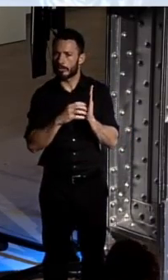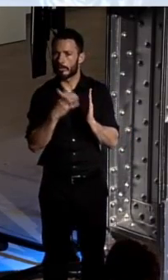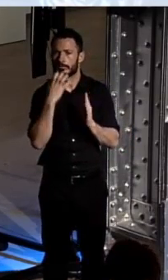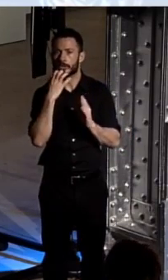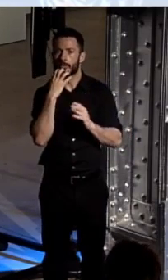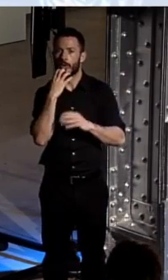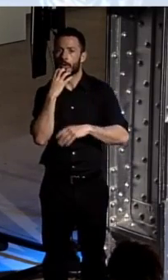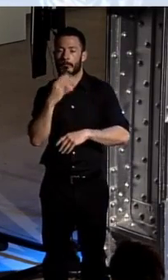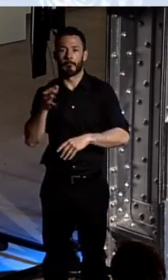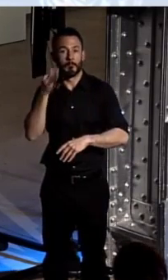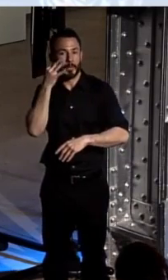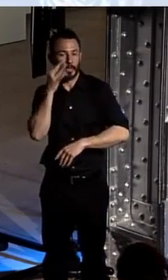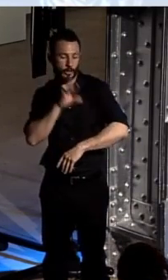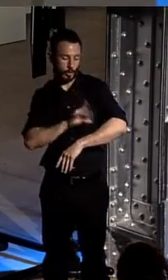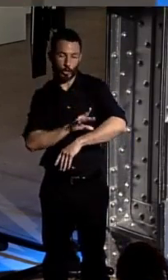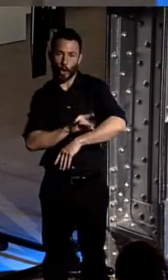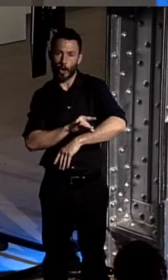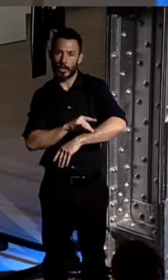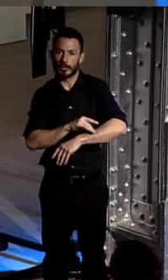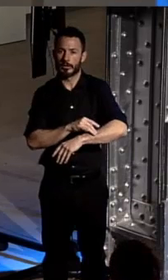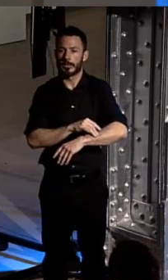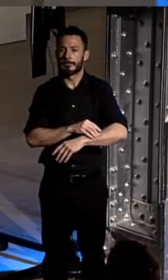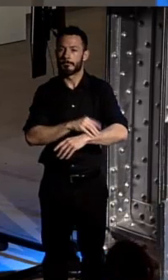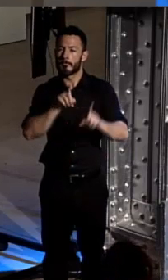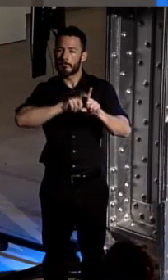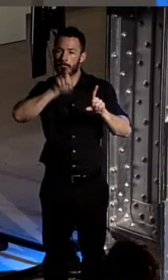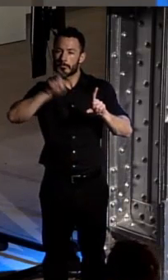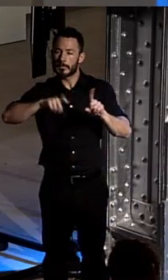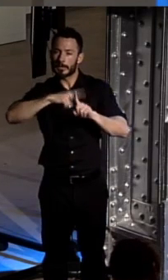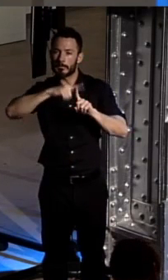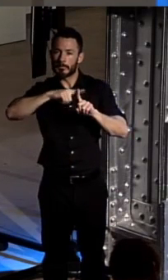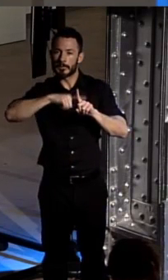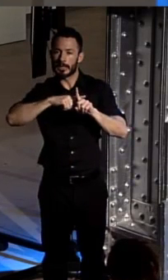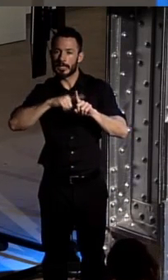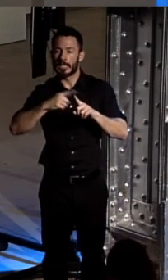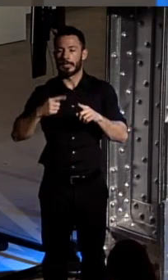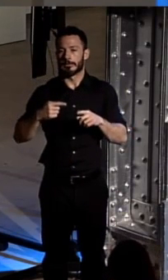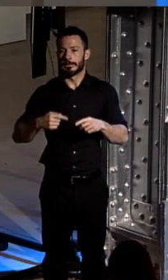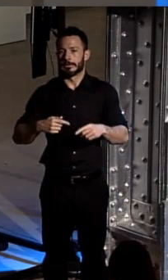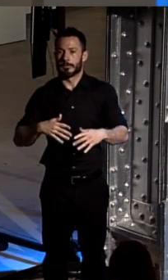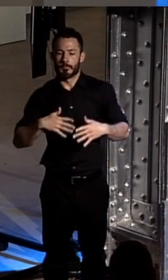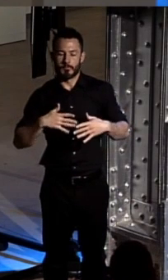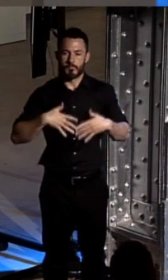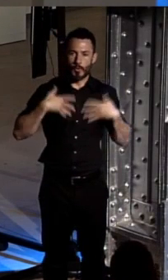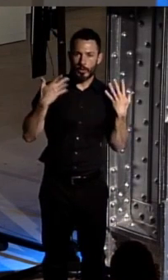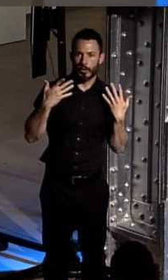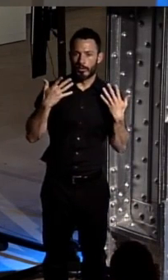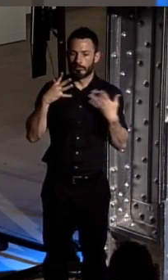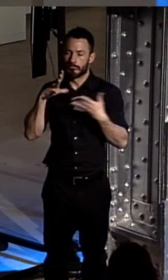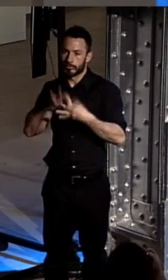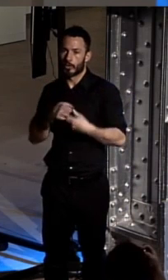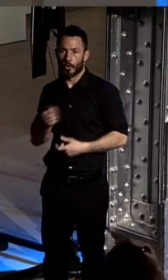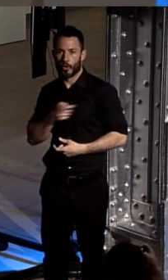contacto con la piel y que miden diferentes señales fisiológicas que están correladas con diferentes emociones. Por ejemplo, el ritmo cardíaco,